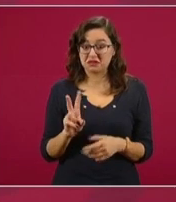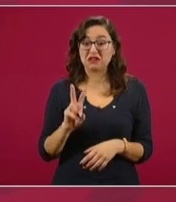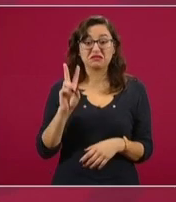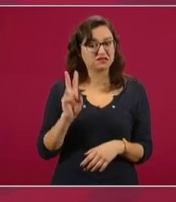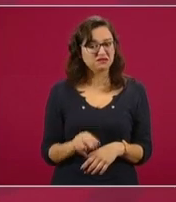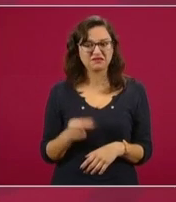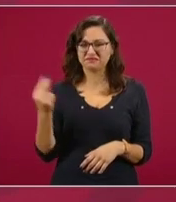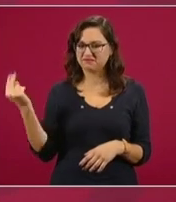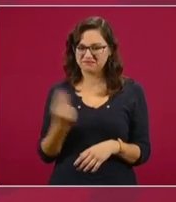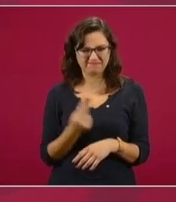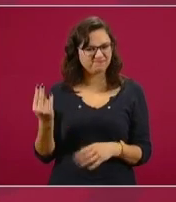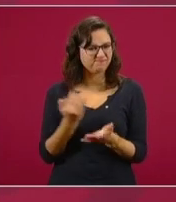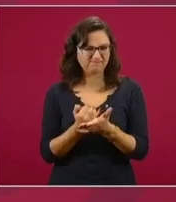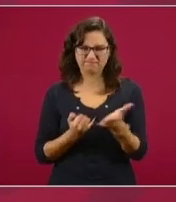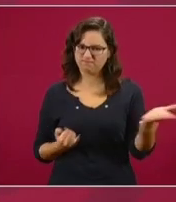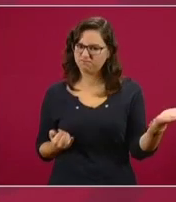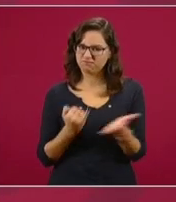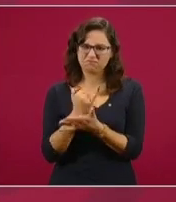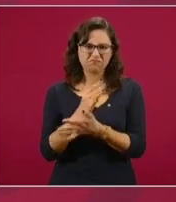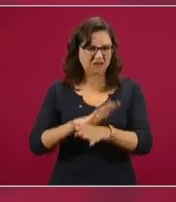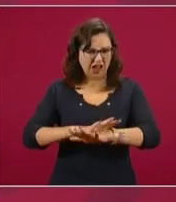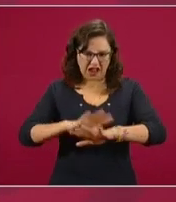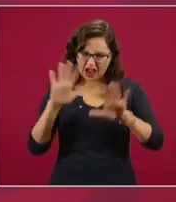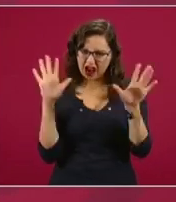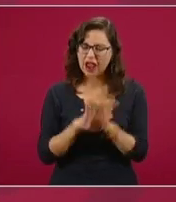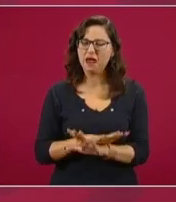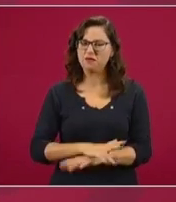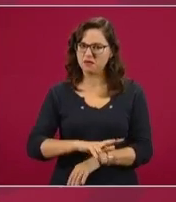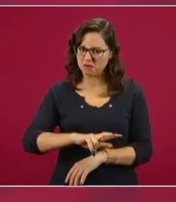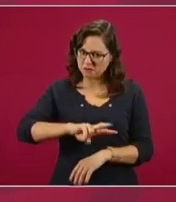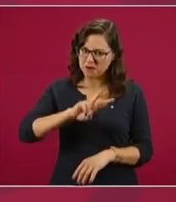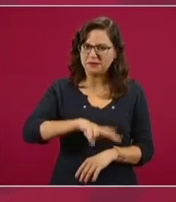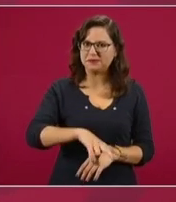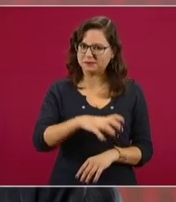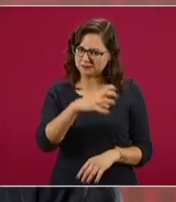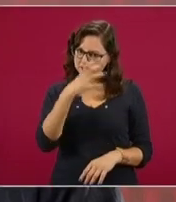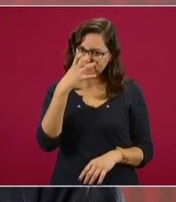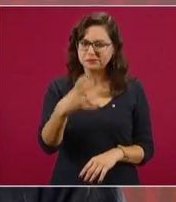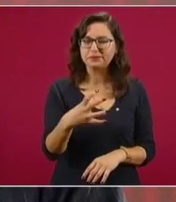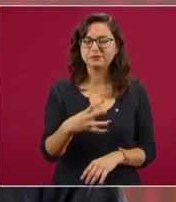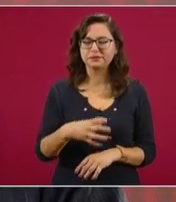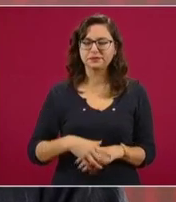renovación tajante de la vida pública